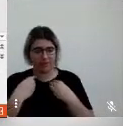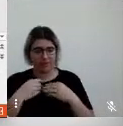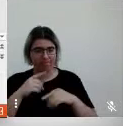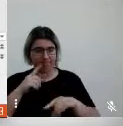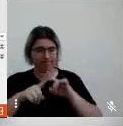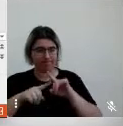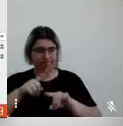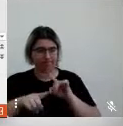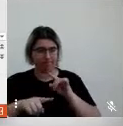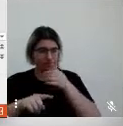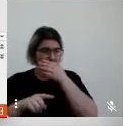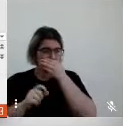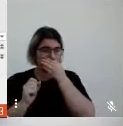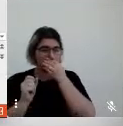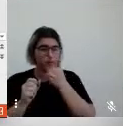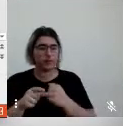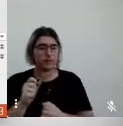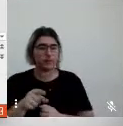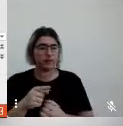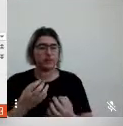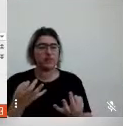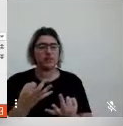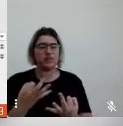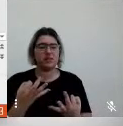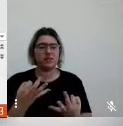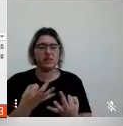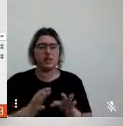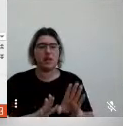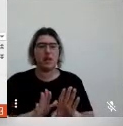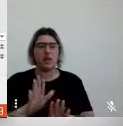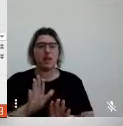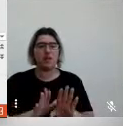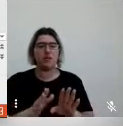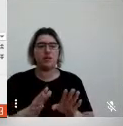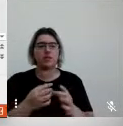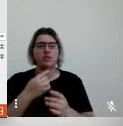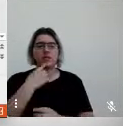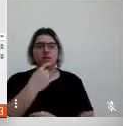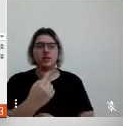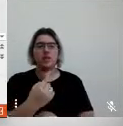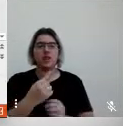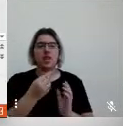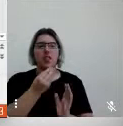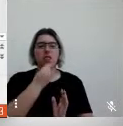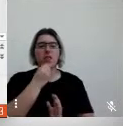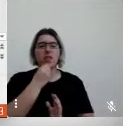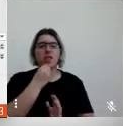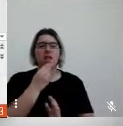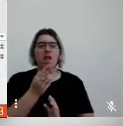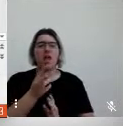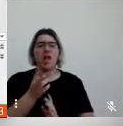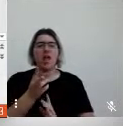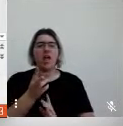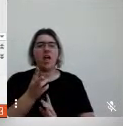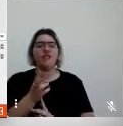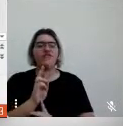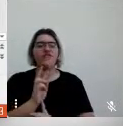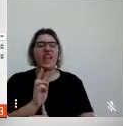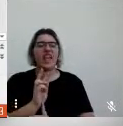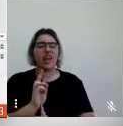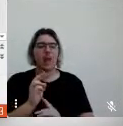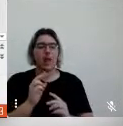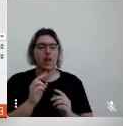pasa? Aquellas personas, por ejemplo, que deciden hacer una dieta vegetariana y llevan 5 años sin comer proteína